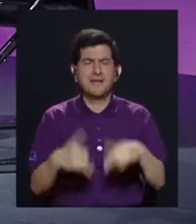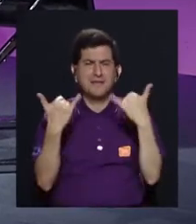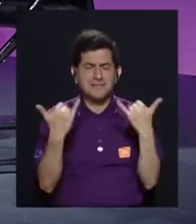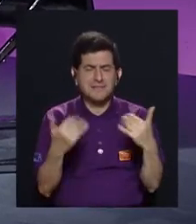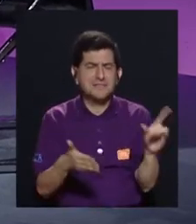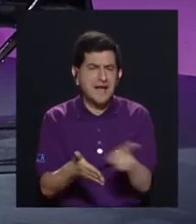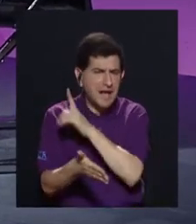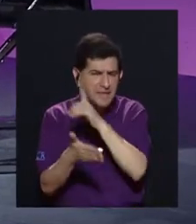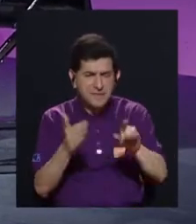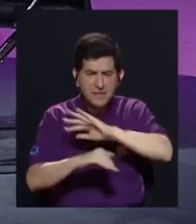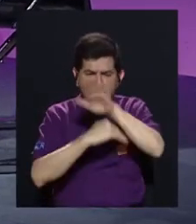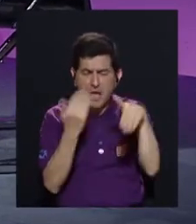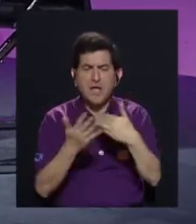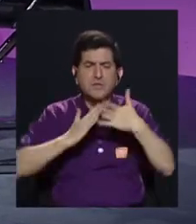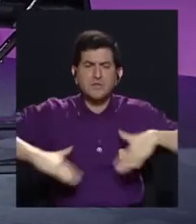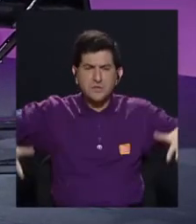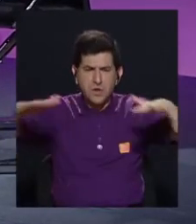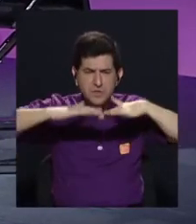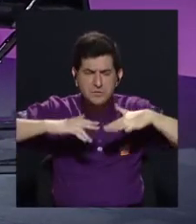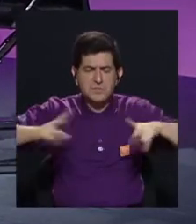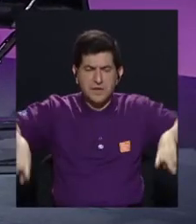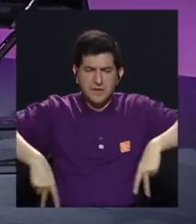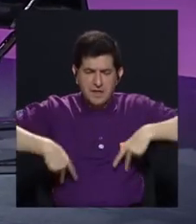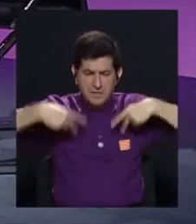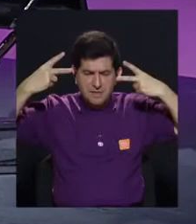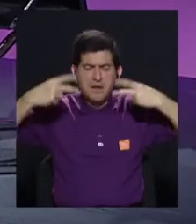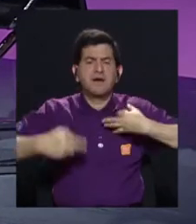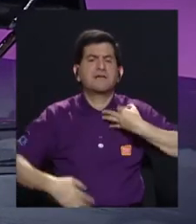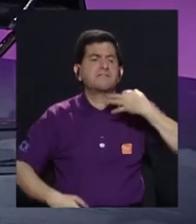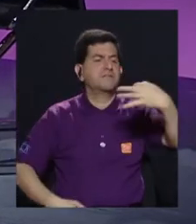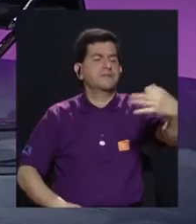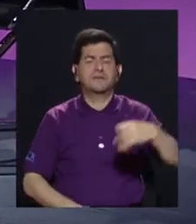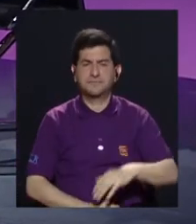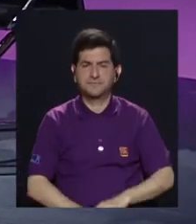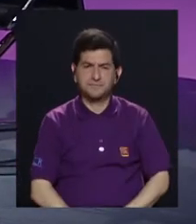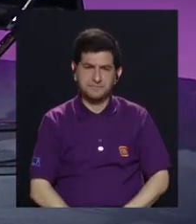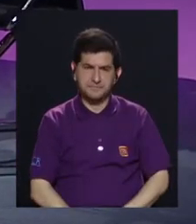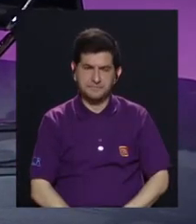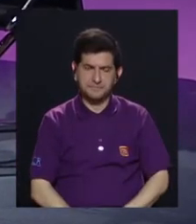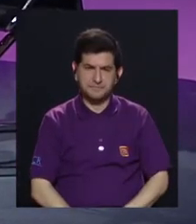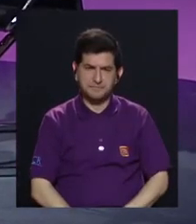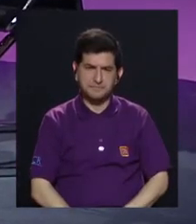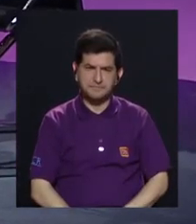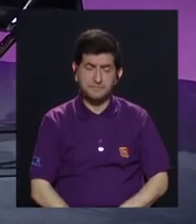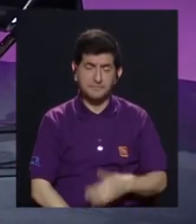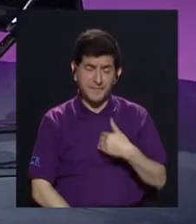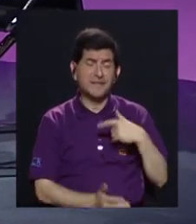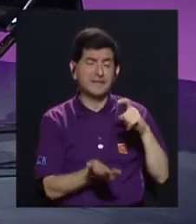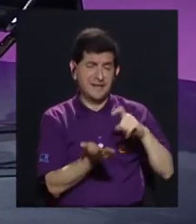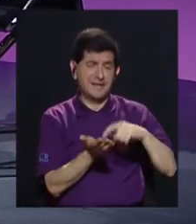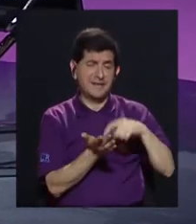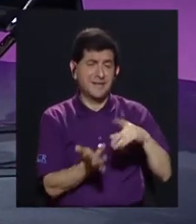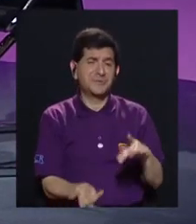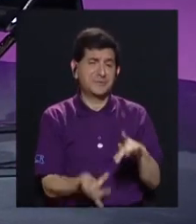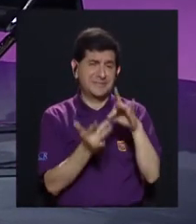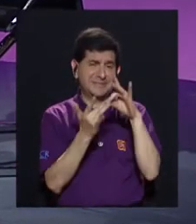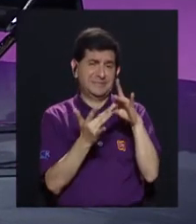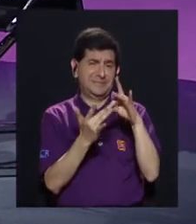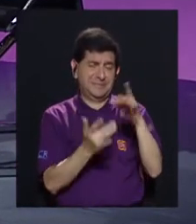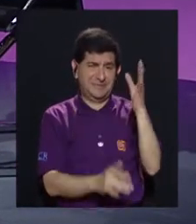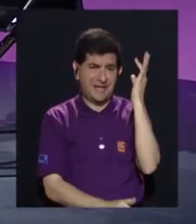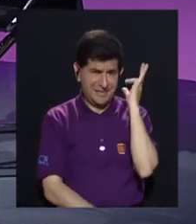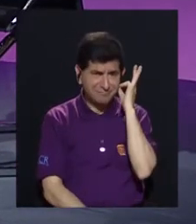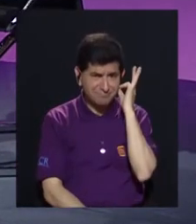todas en todas las esferas de la vida cotidiana tenemos unas deudas particulares con las